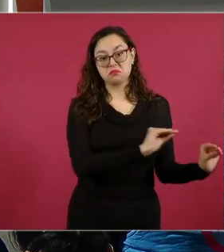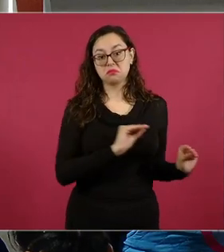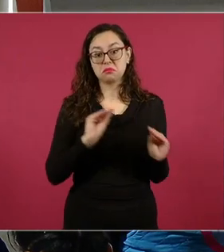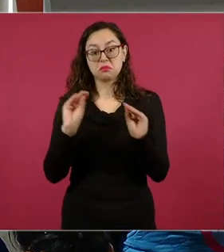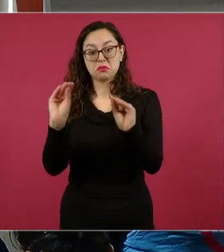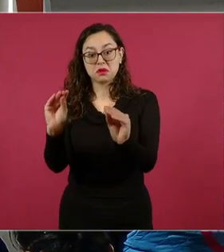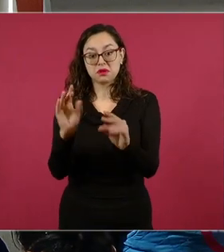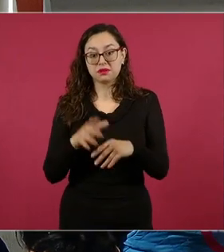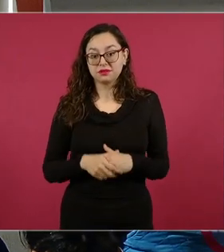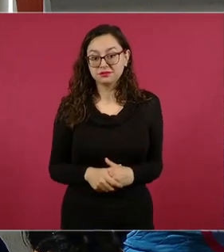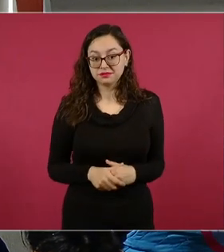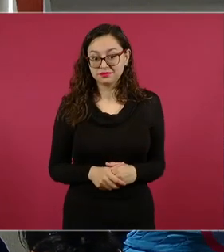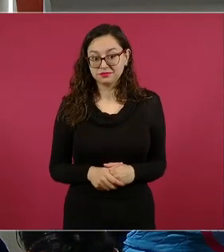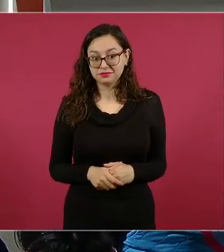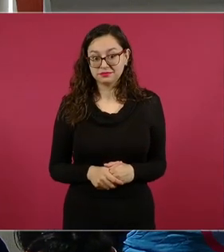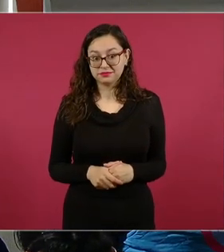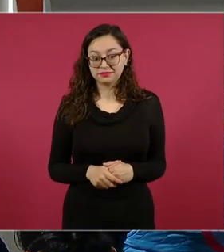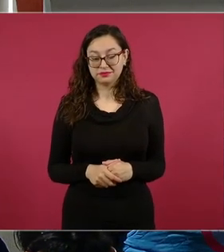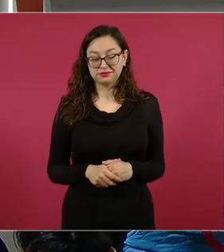con su amigo Aznar